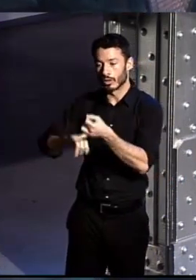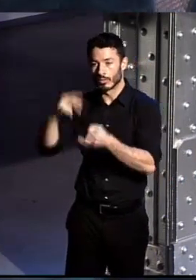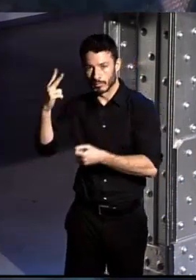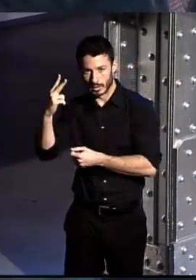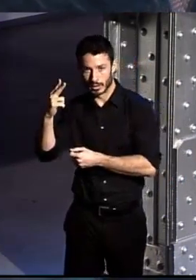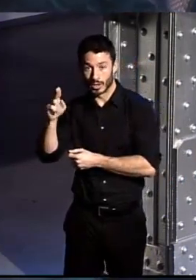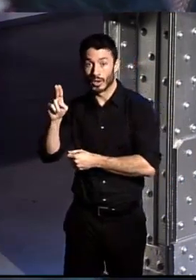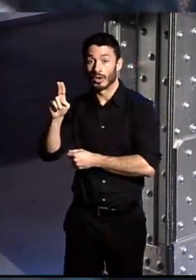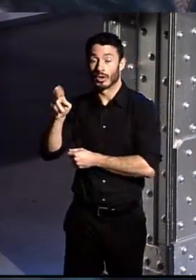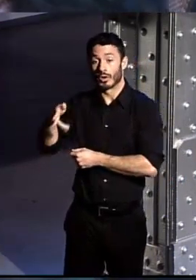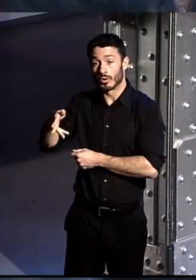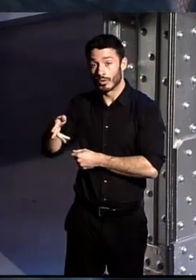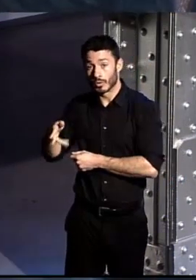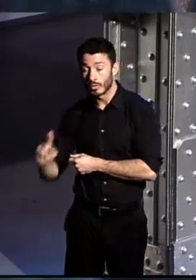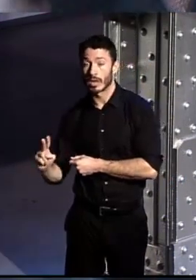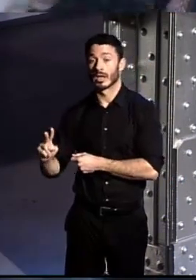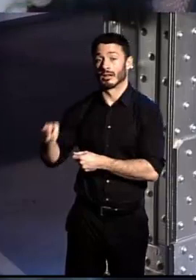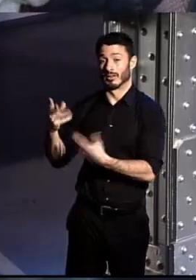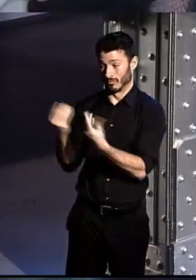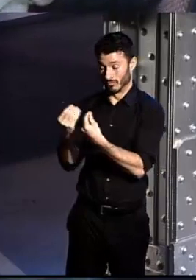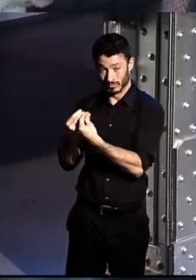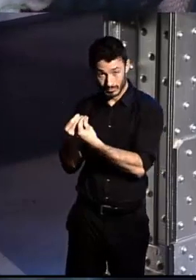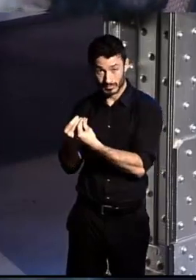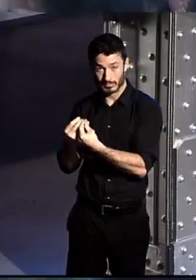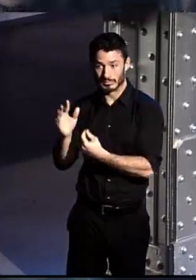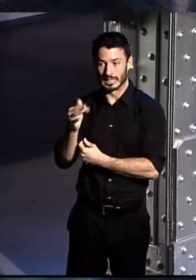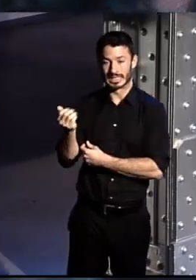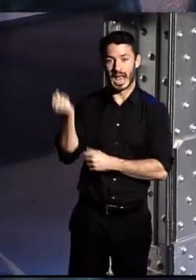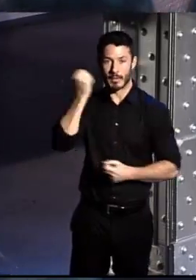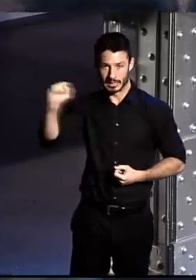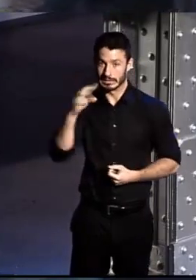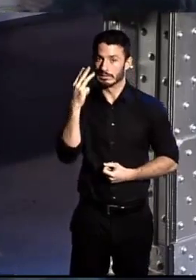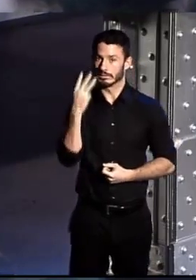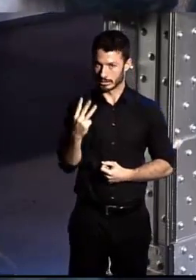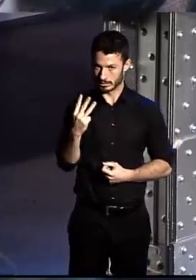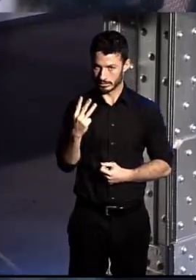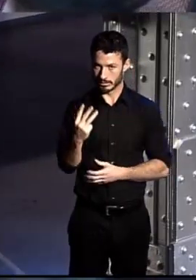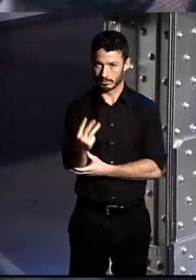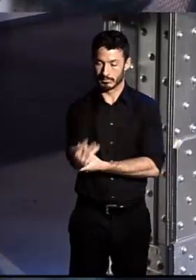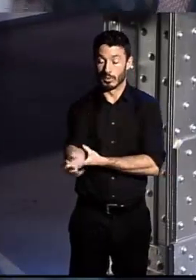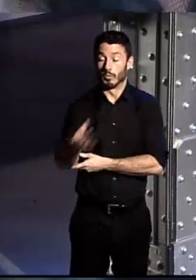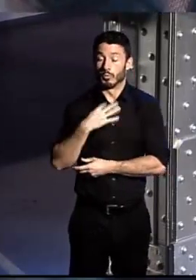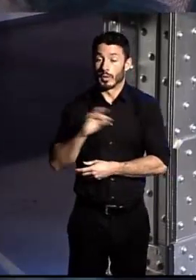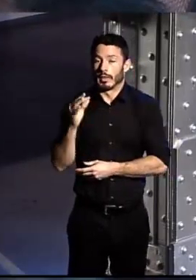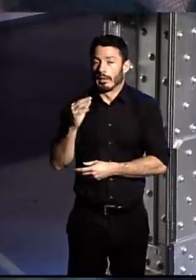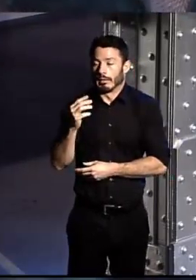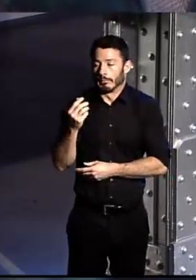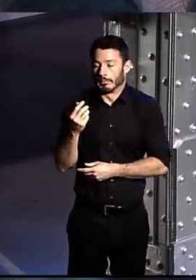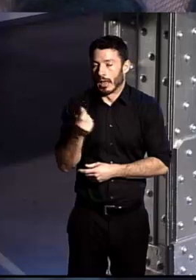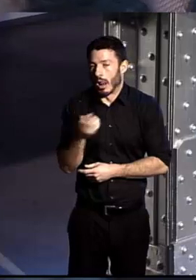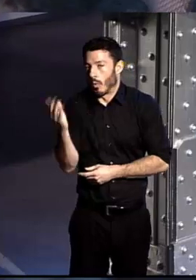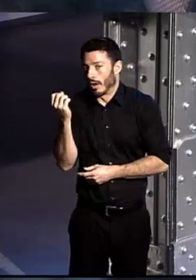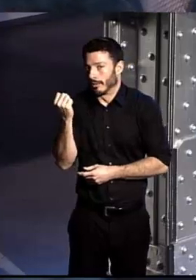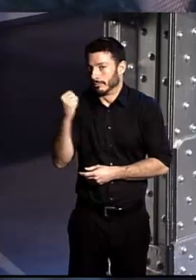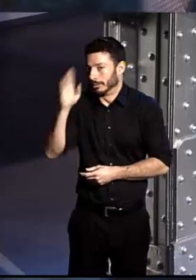nueras. Además tuvo, con nombres y apellidos, 3 amantes, quizás alguna más, pero que se hayan sabido